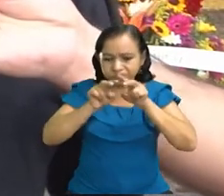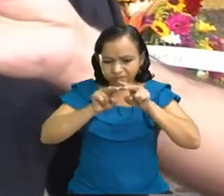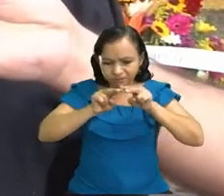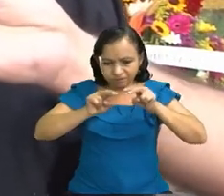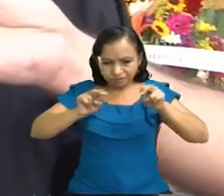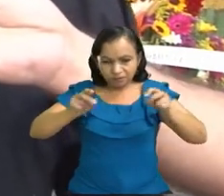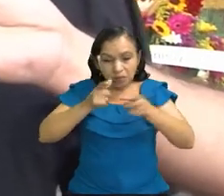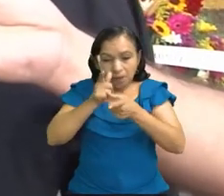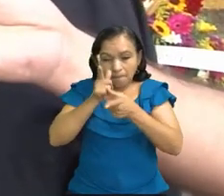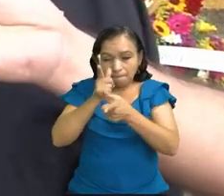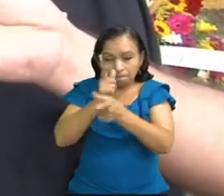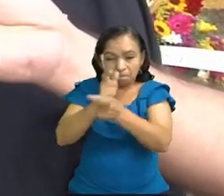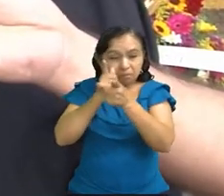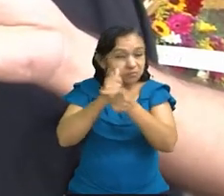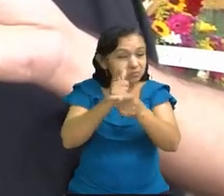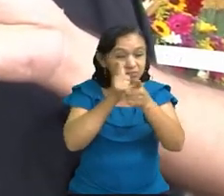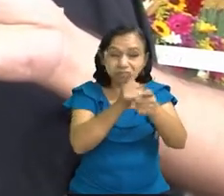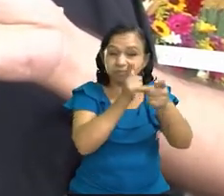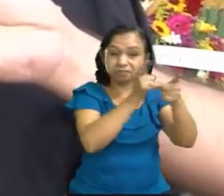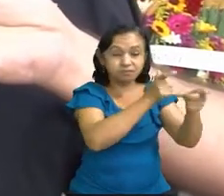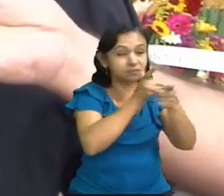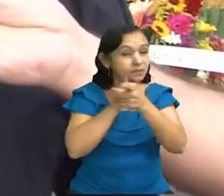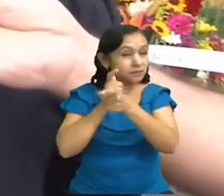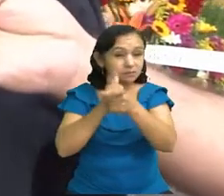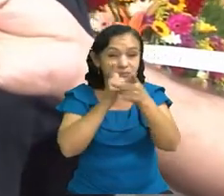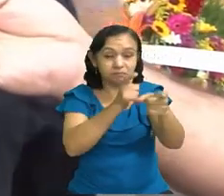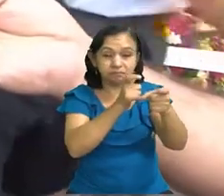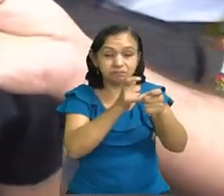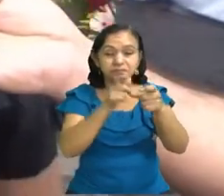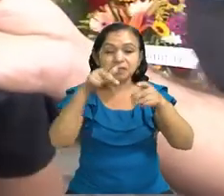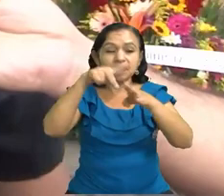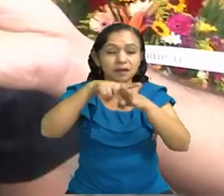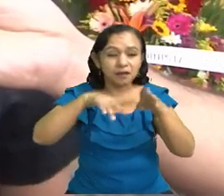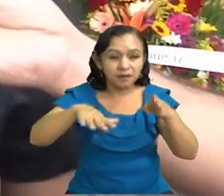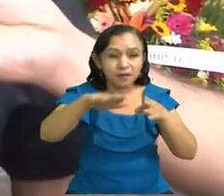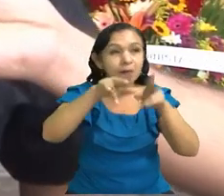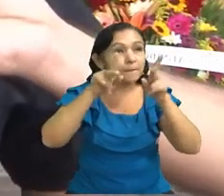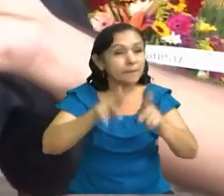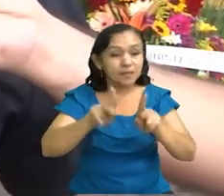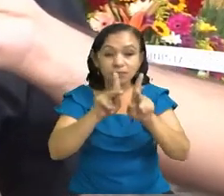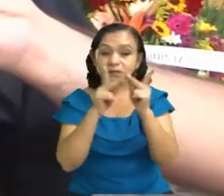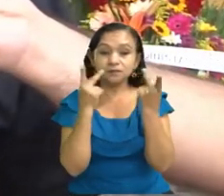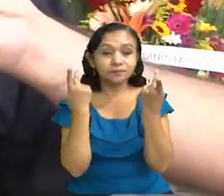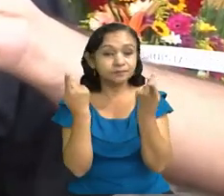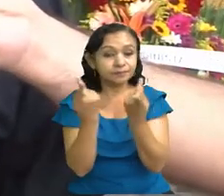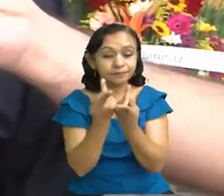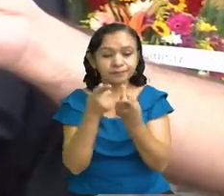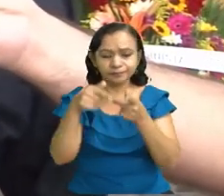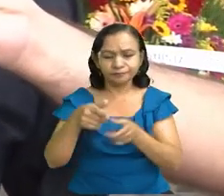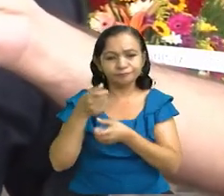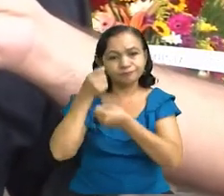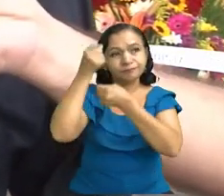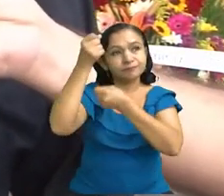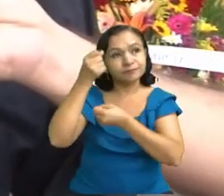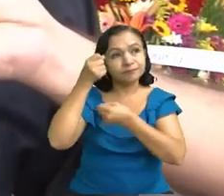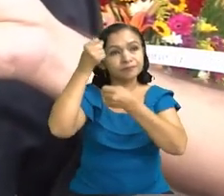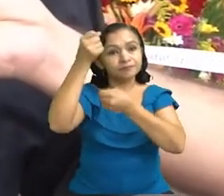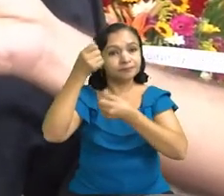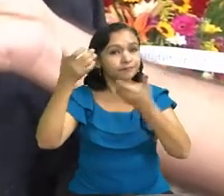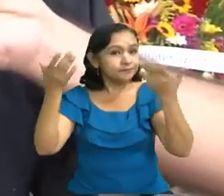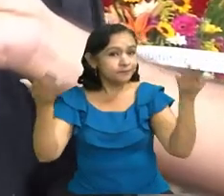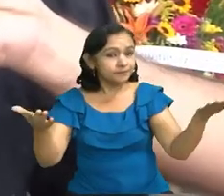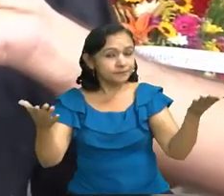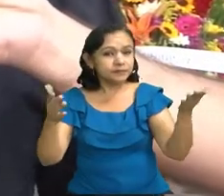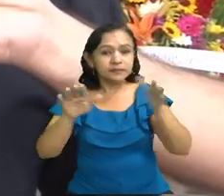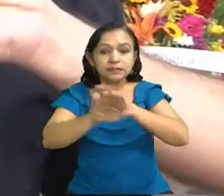y disparó indiscriminadamente a campesinos, a gente del pueblo que estaba manifestándose ya en